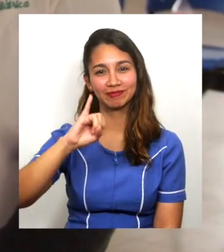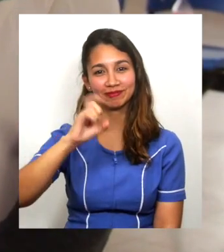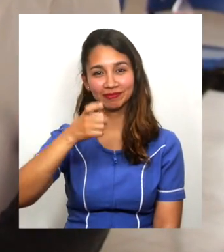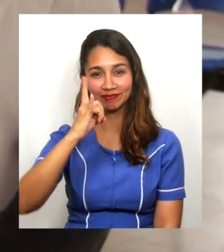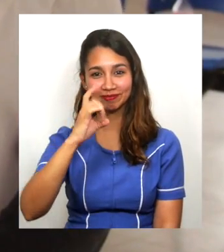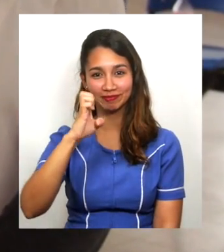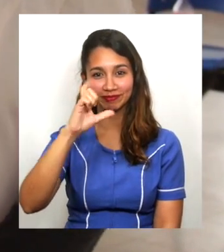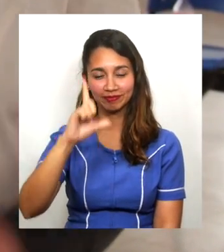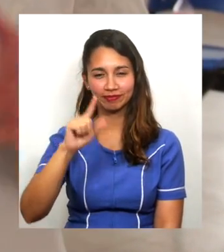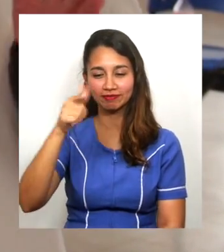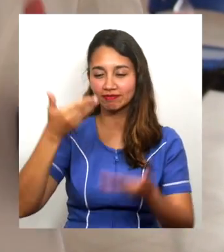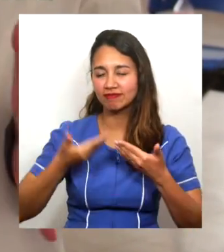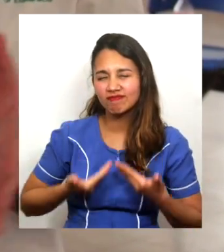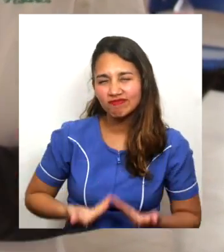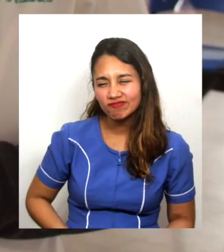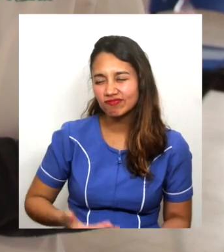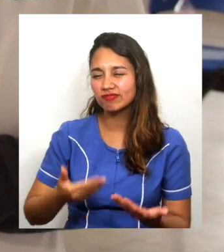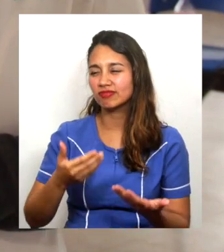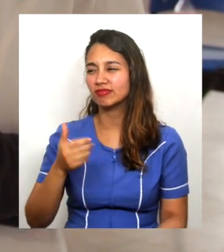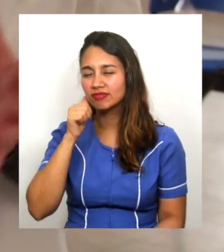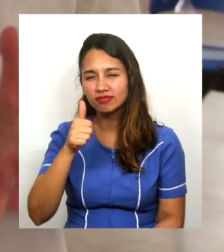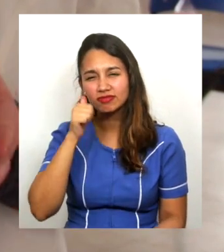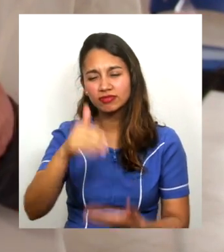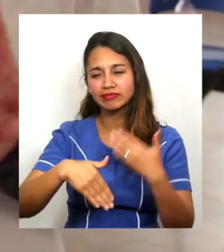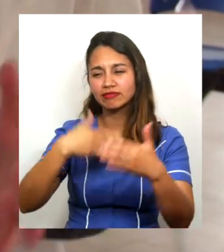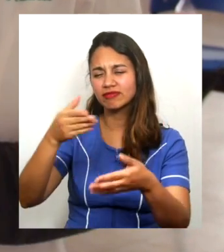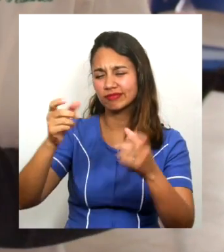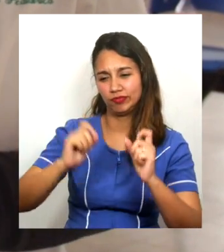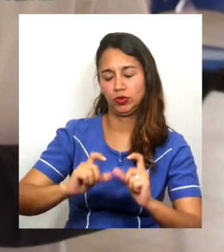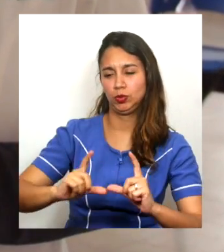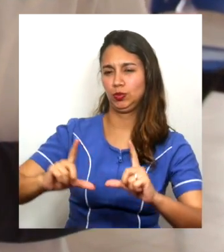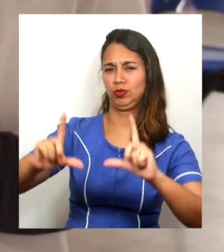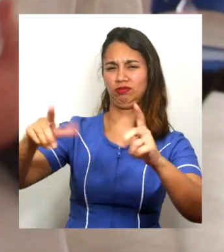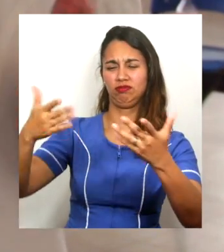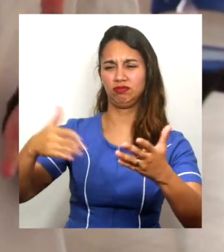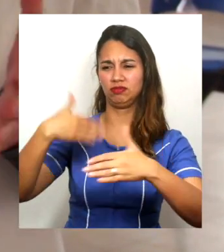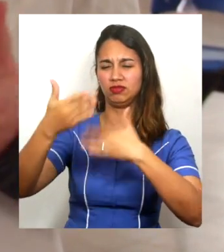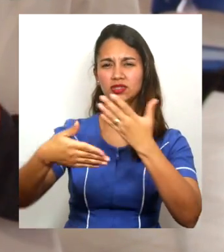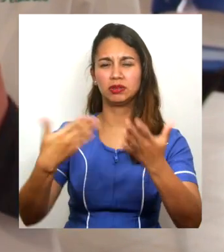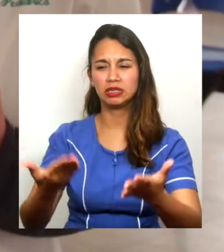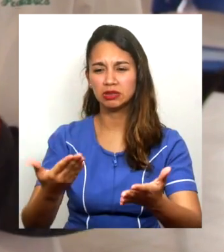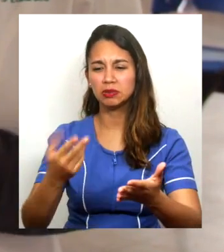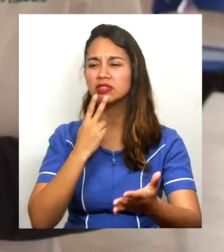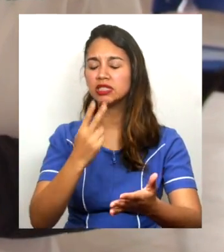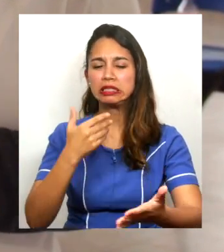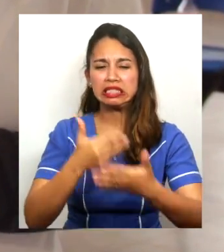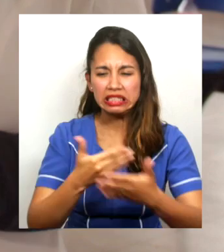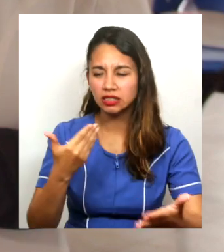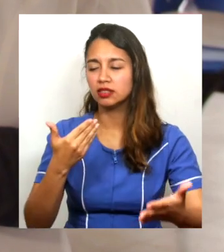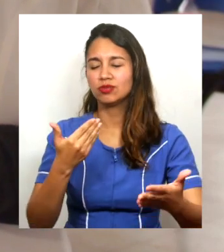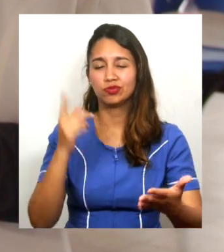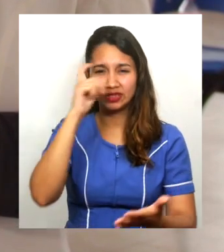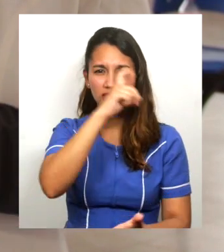Miguel Ángel Salinas sufría de un cansancio constante que con el tiempo se fue agudizando hasta transformarse en un obstáculo para